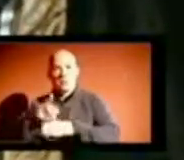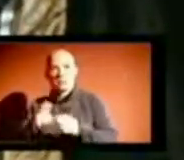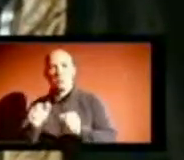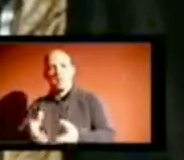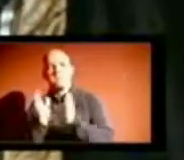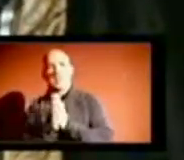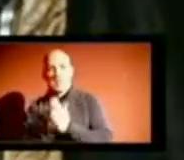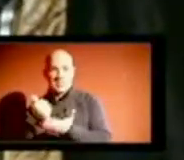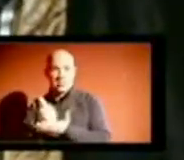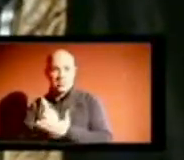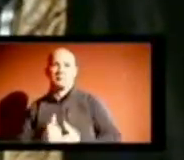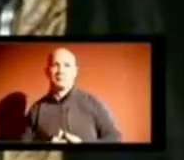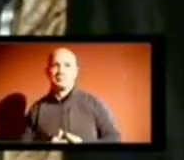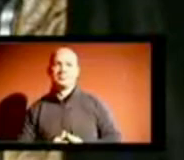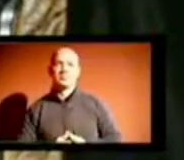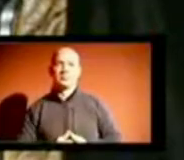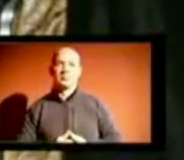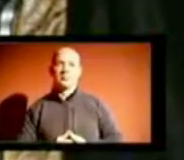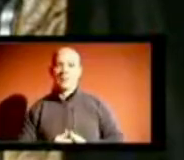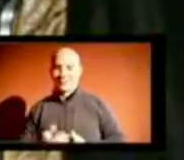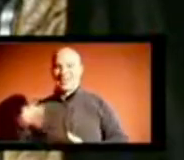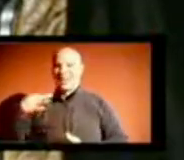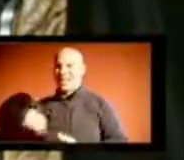mismo en la medida que tengan dependientes. Porque